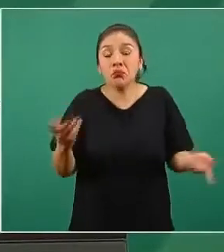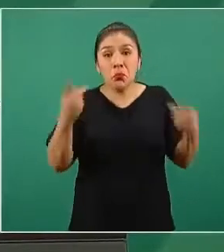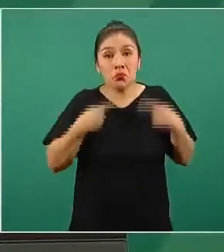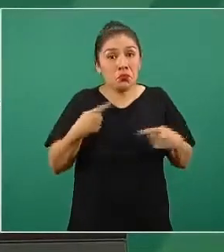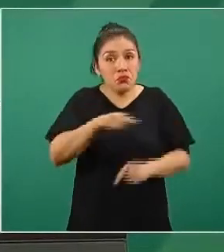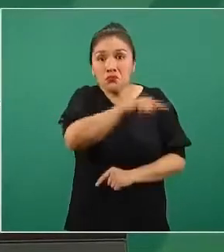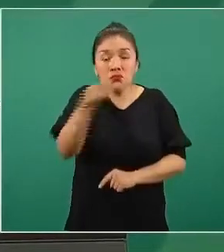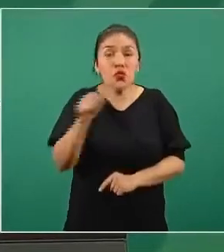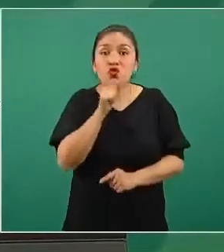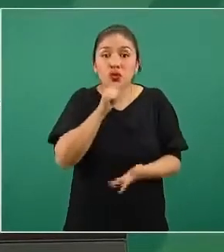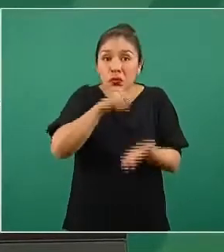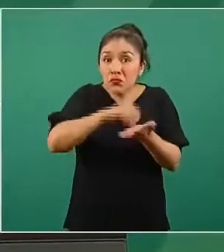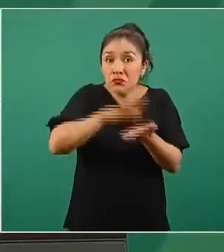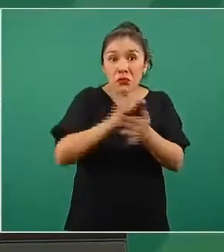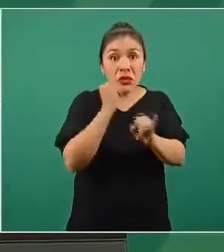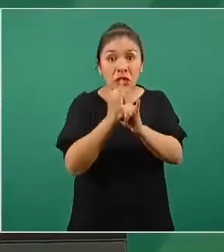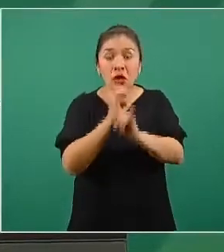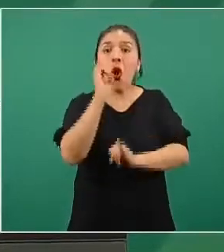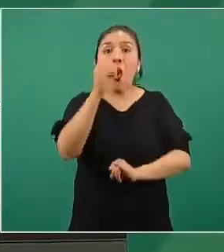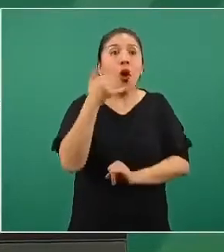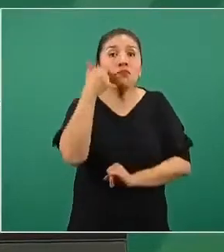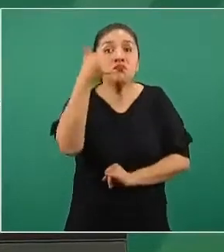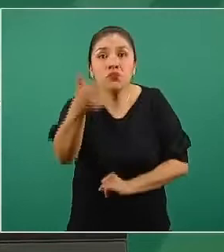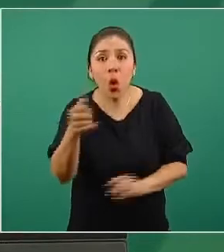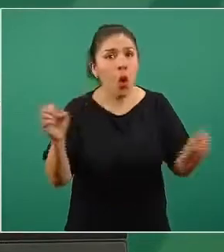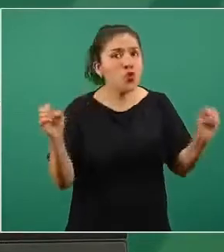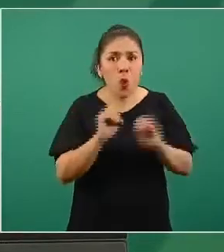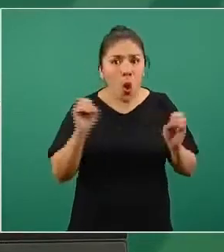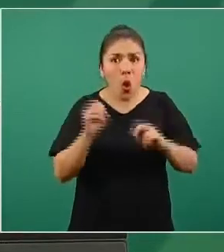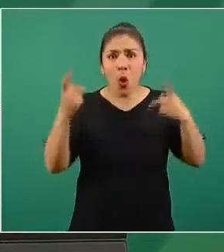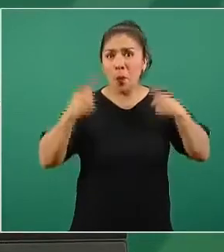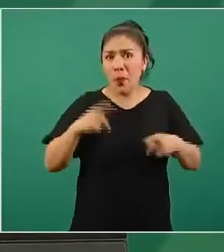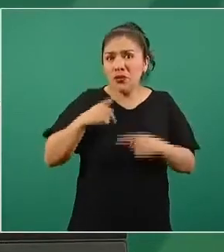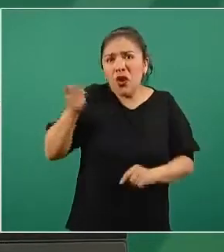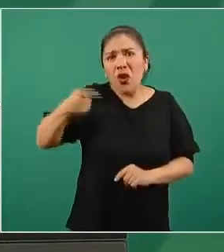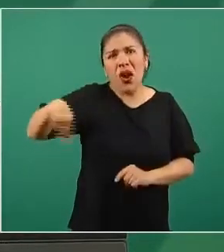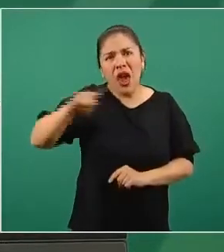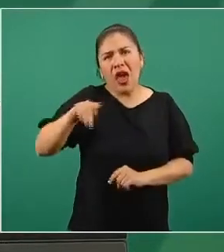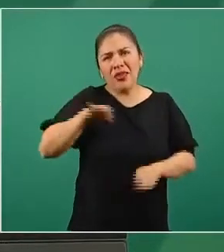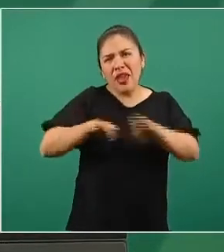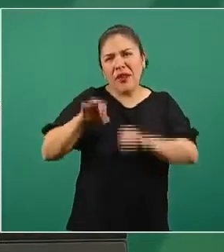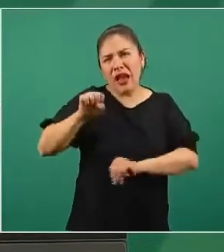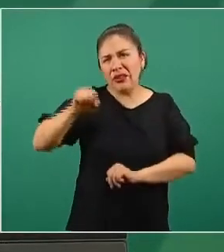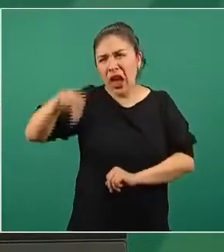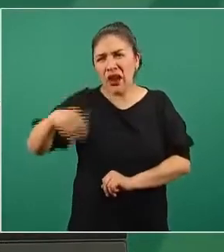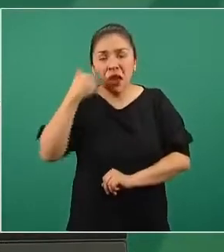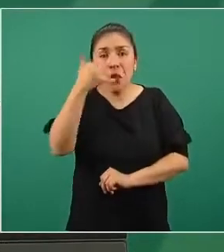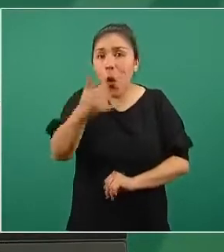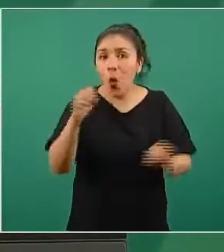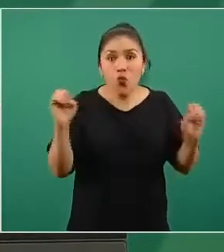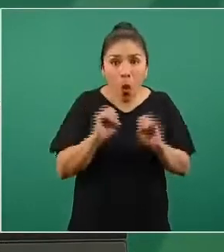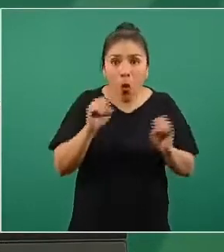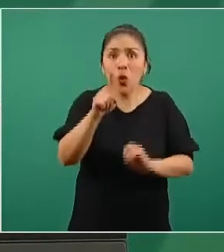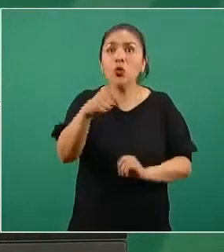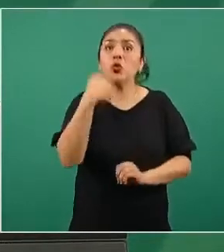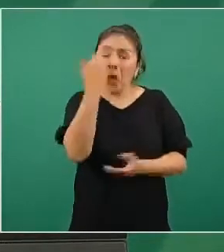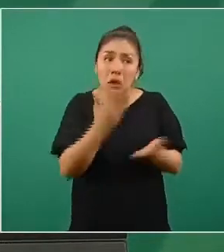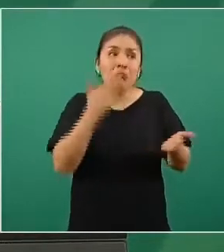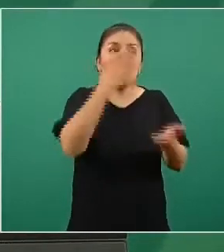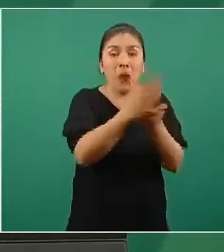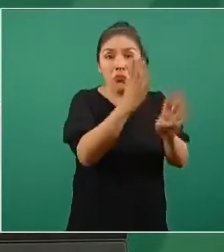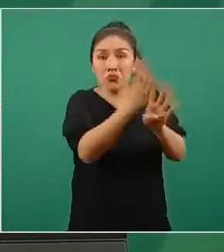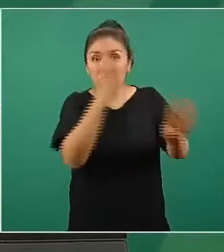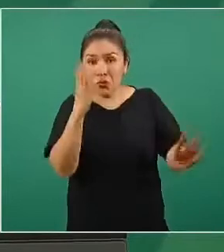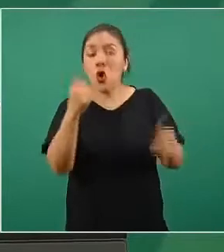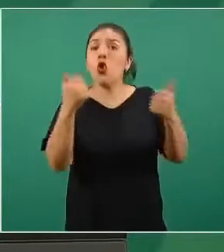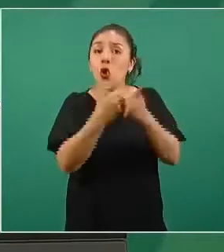ha registrado, no ha sido llamado por parte de las personas servidoras de la nación y deciden acudir y se les